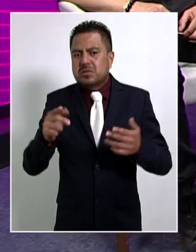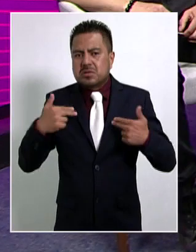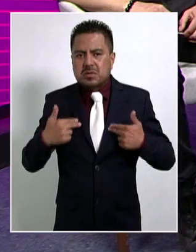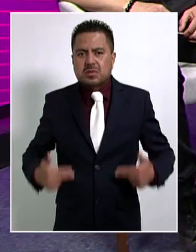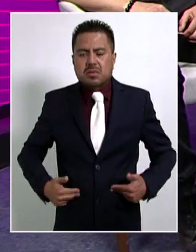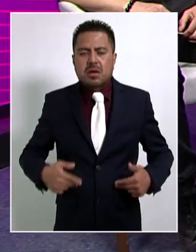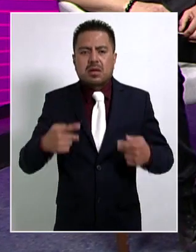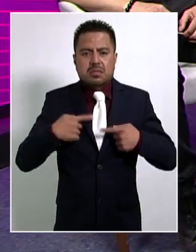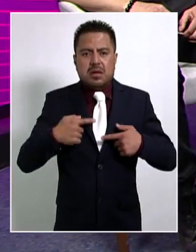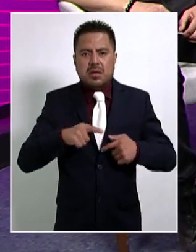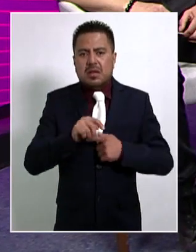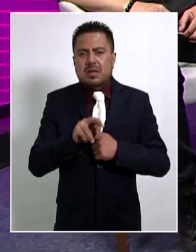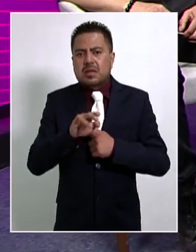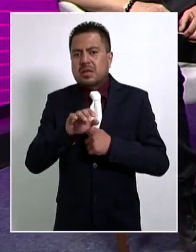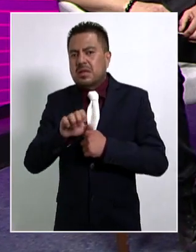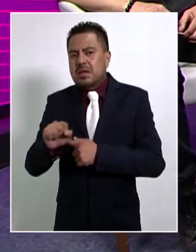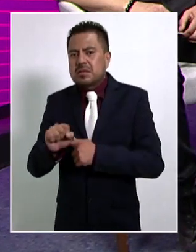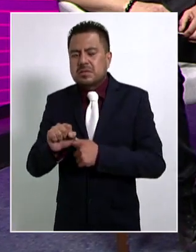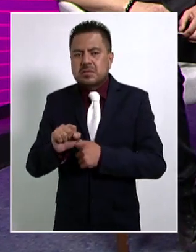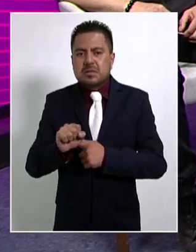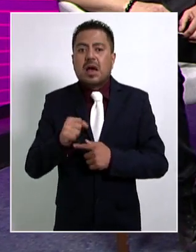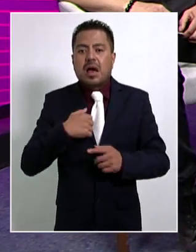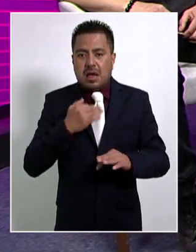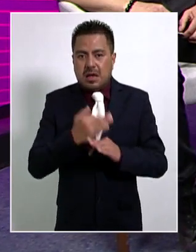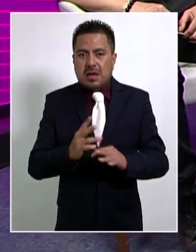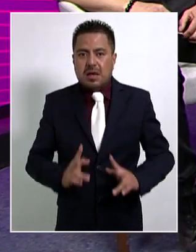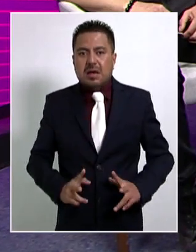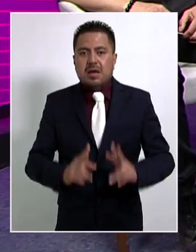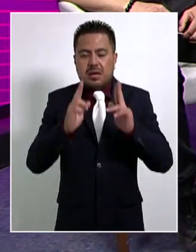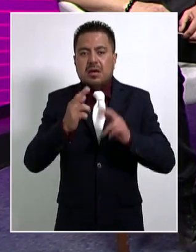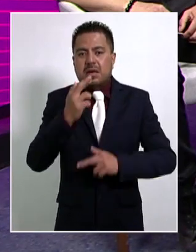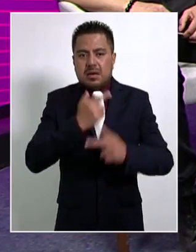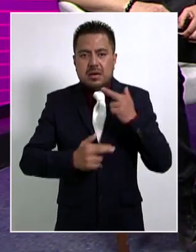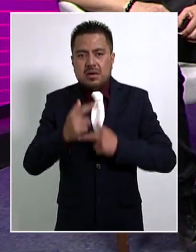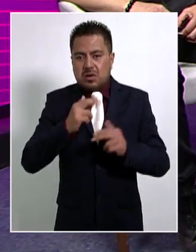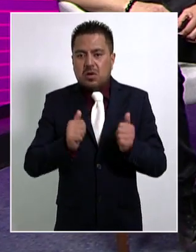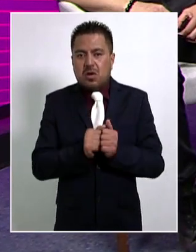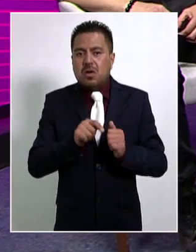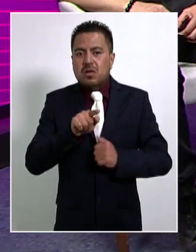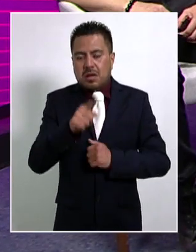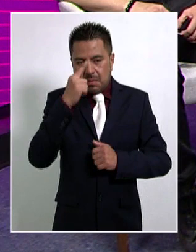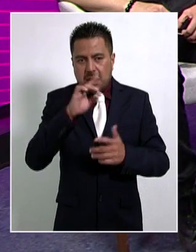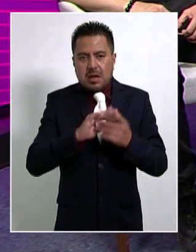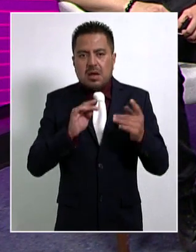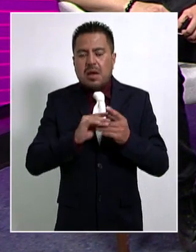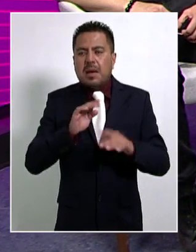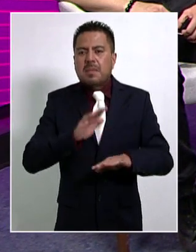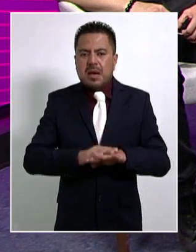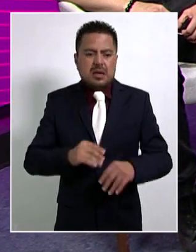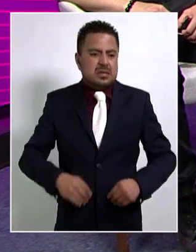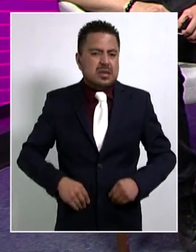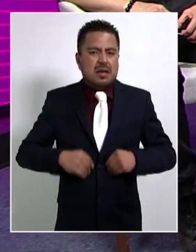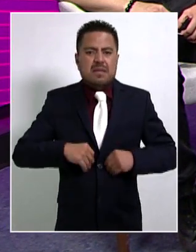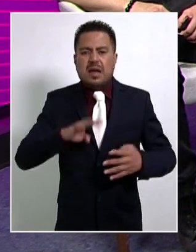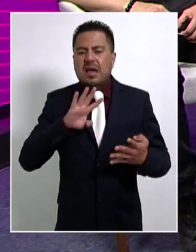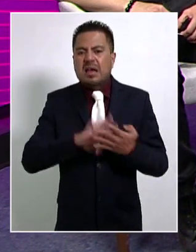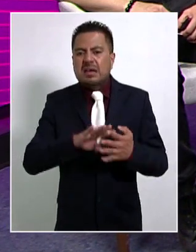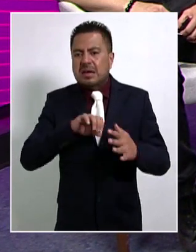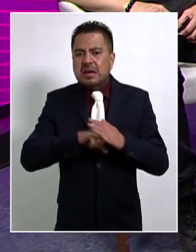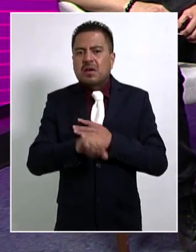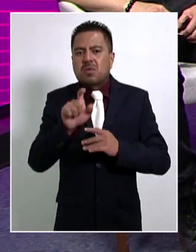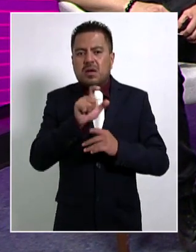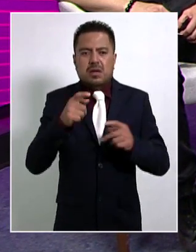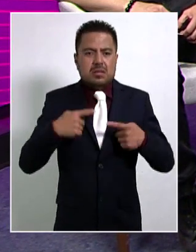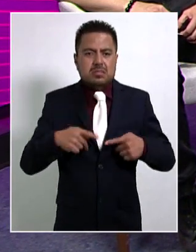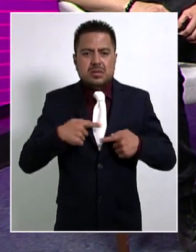las personas trans. Déjame irnos a una pausa. Claro que sí. Y volvemos contigo para que nos cuentes qué se vive en la cárcel cuando eres